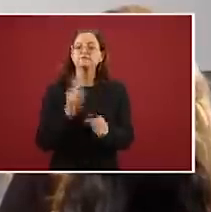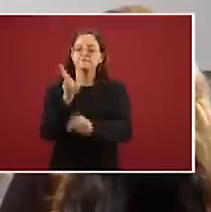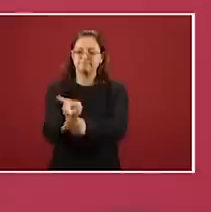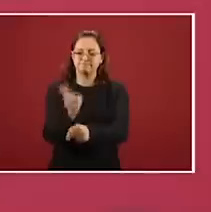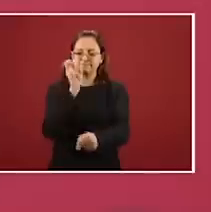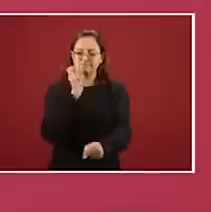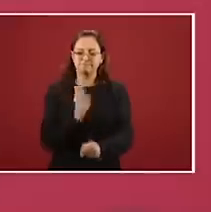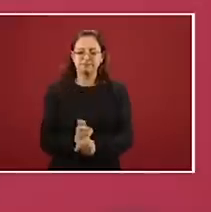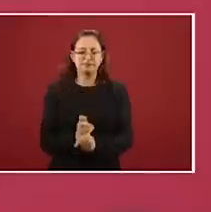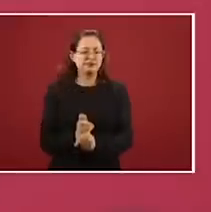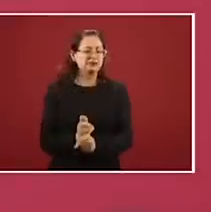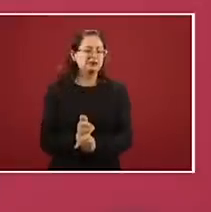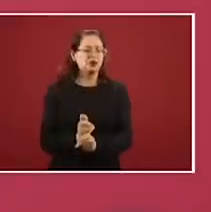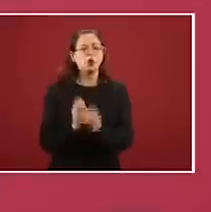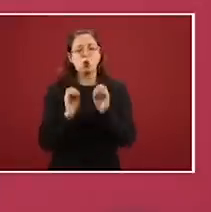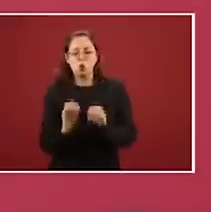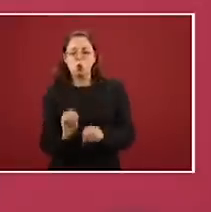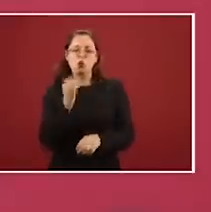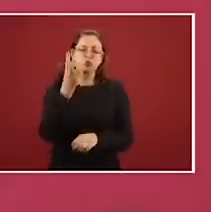cuando mucho 3,